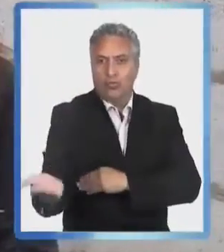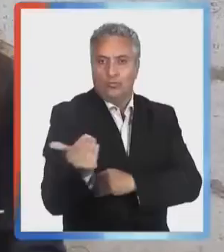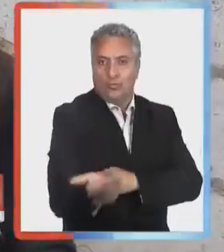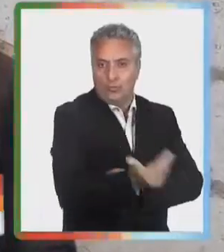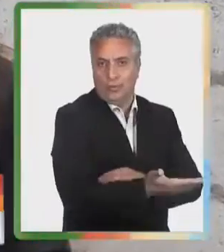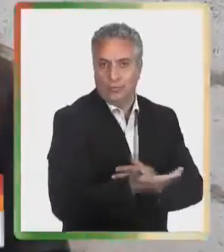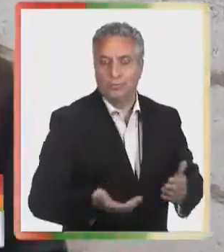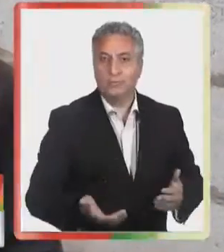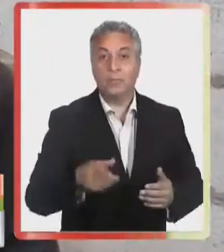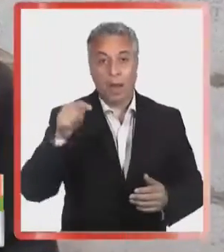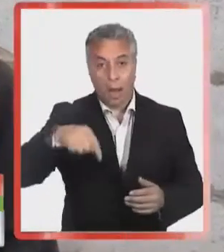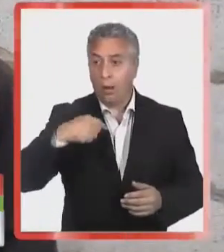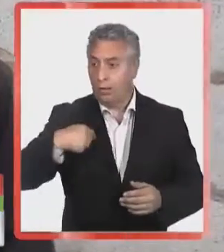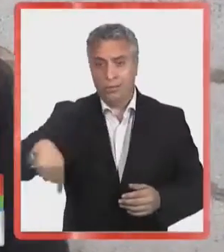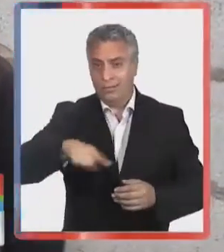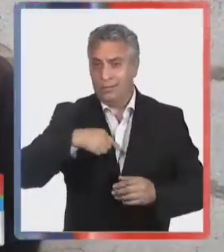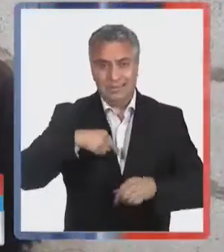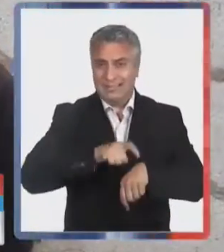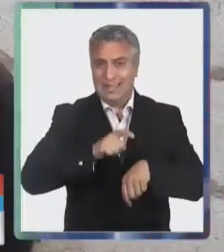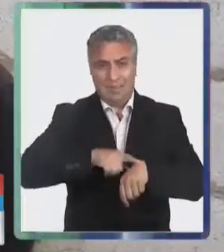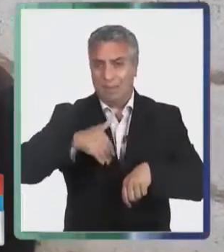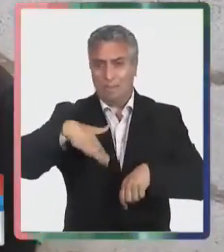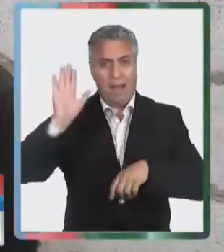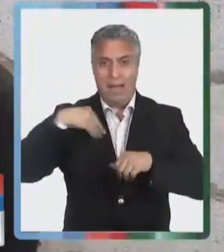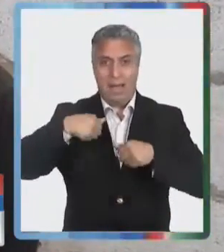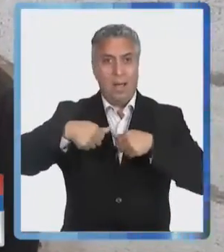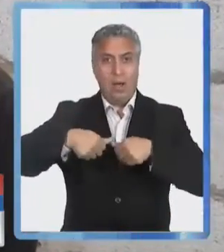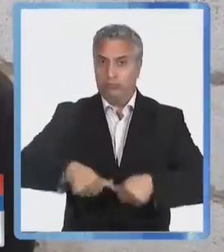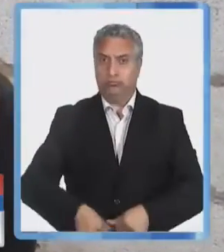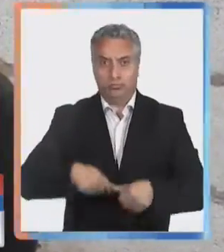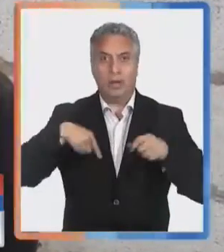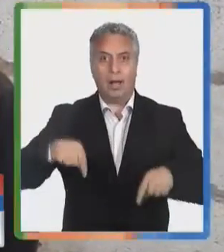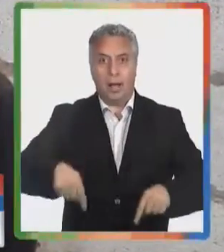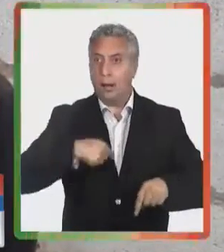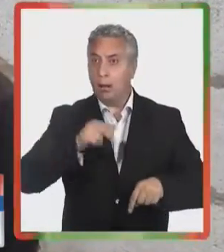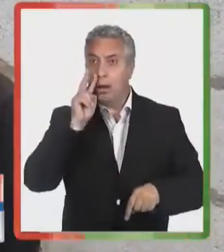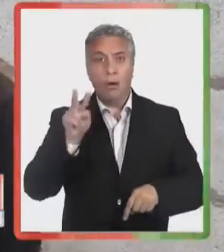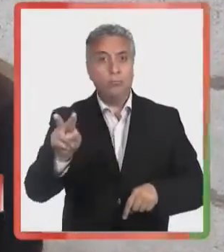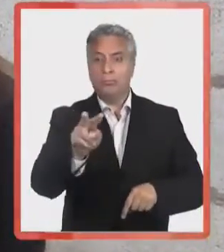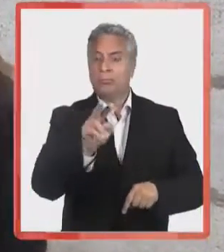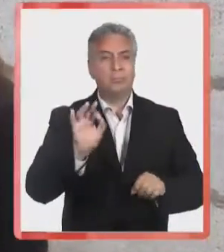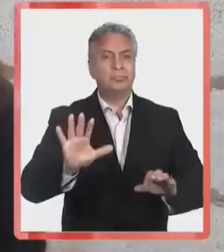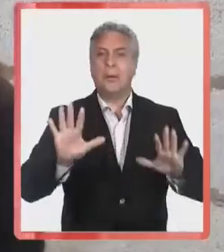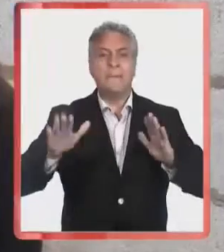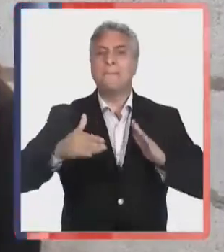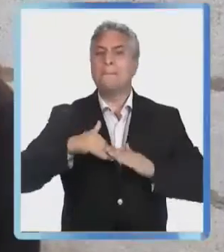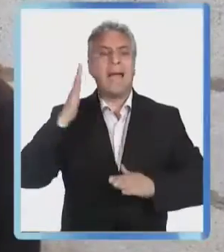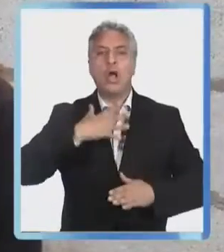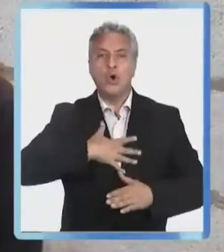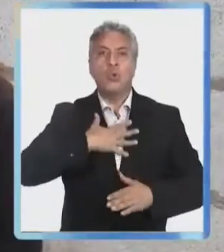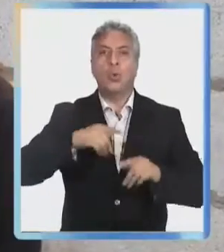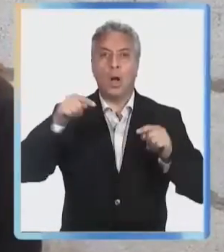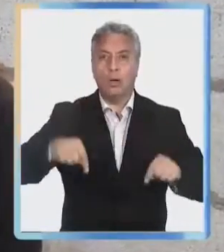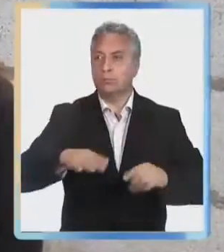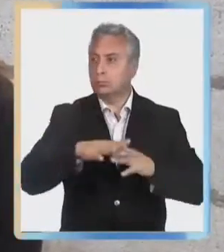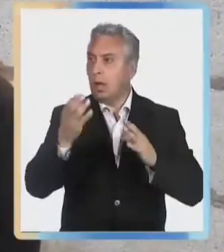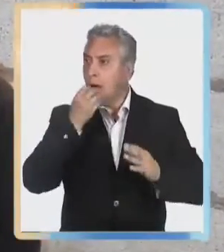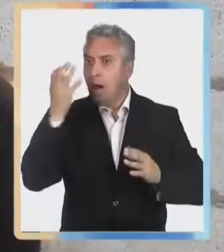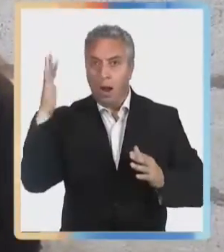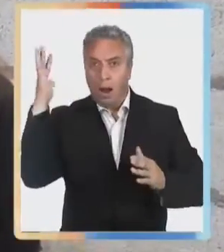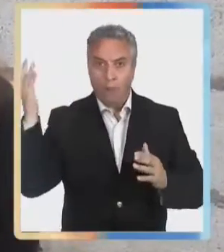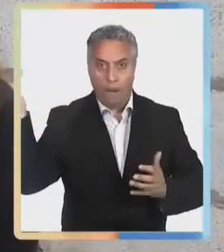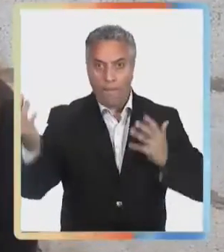pasamos la mayoría del tiempo y nos parece espectacular porque es donde más nos gusta estar aquí. Entonces que nos hayan regalado estos árboles como